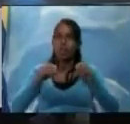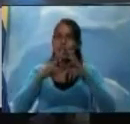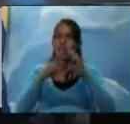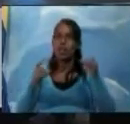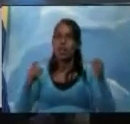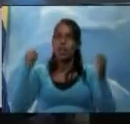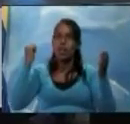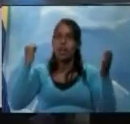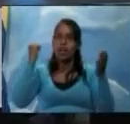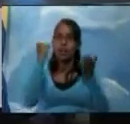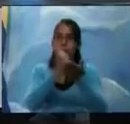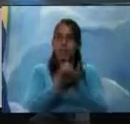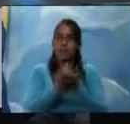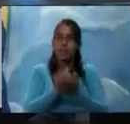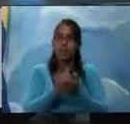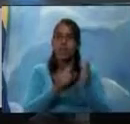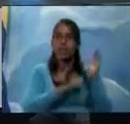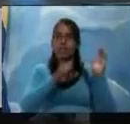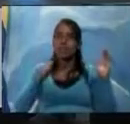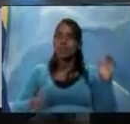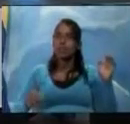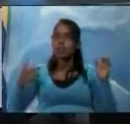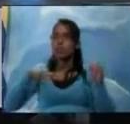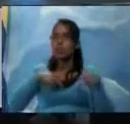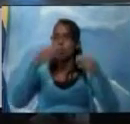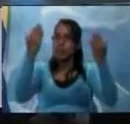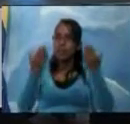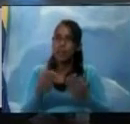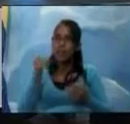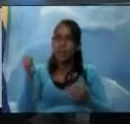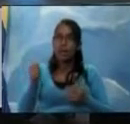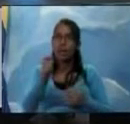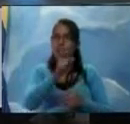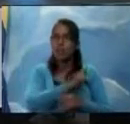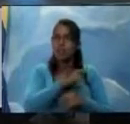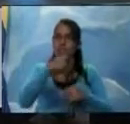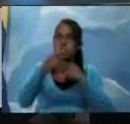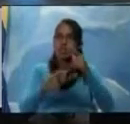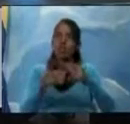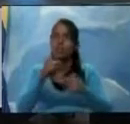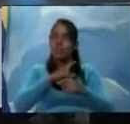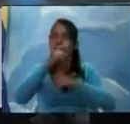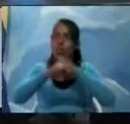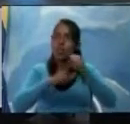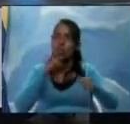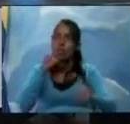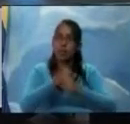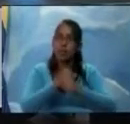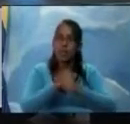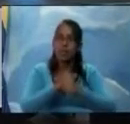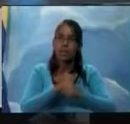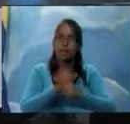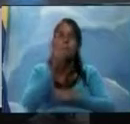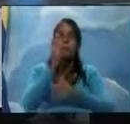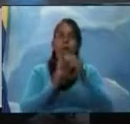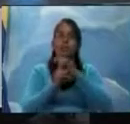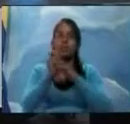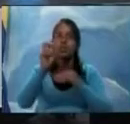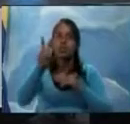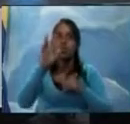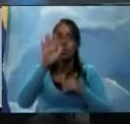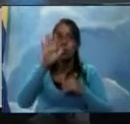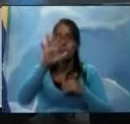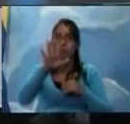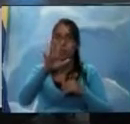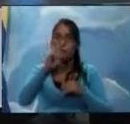Romero? Sí, Señor. Que el Señor nos va a entregar a cada uno según sea su obra. Sí, Señor. versículo 20, que es